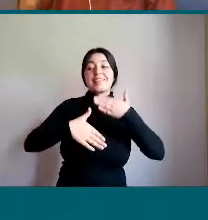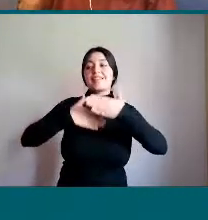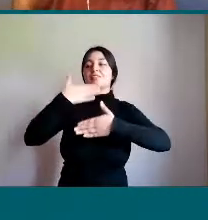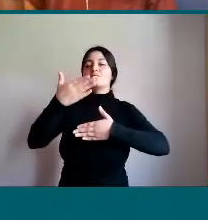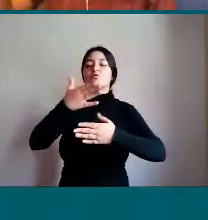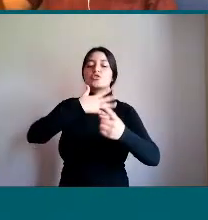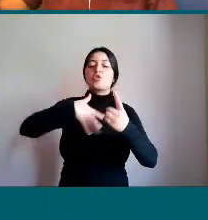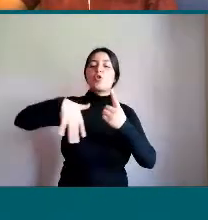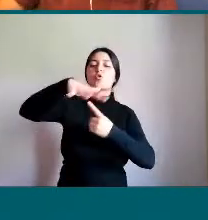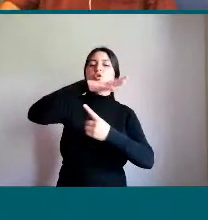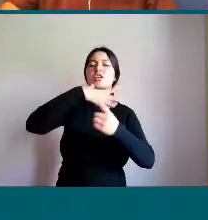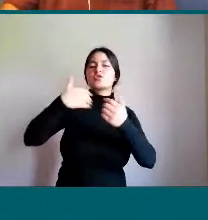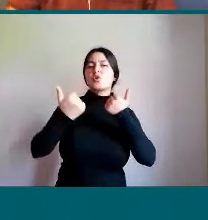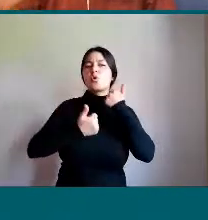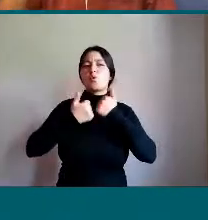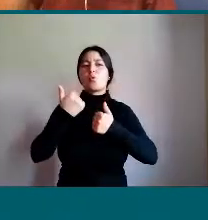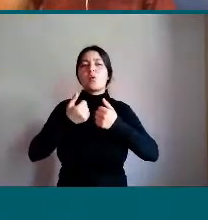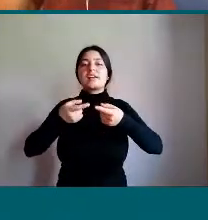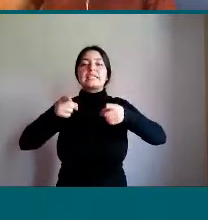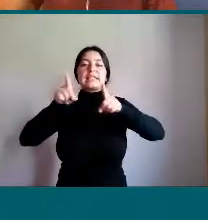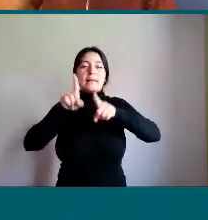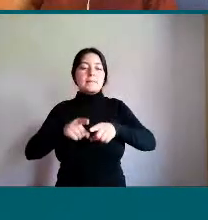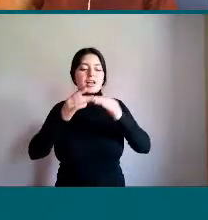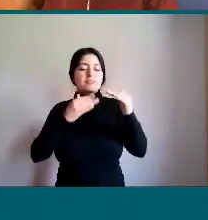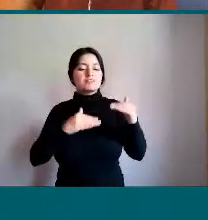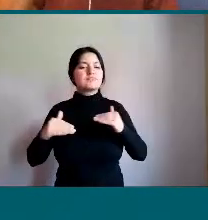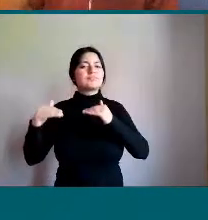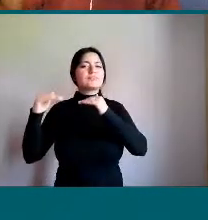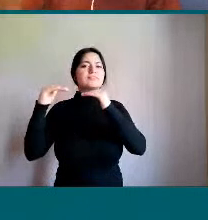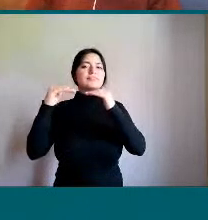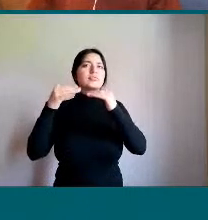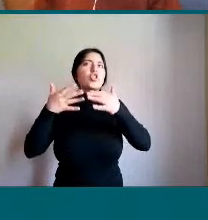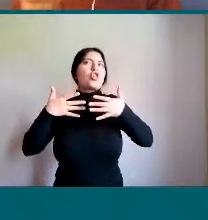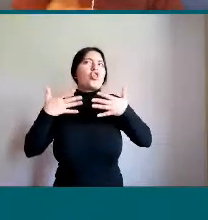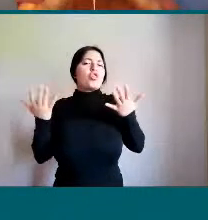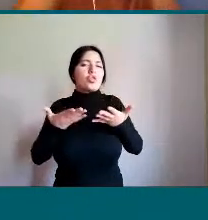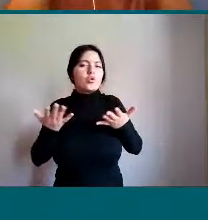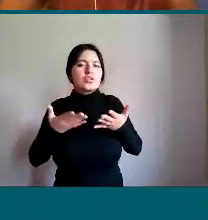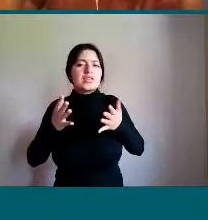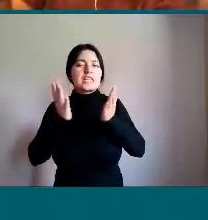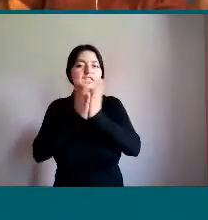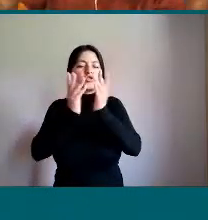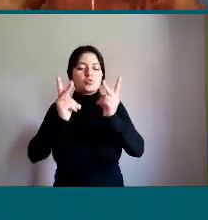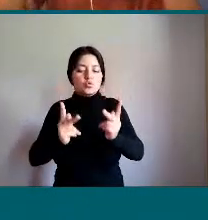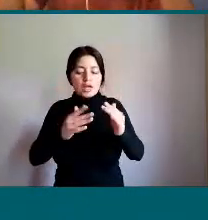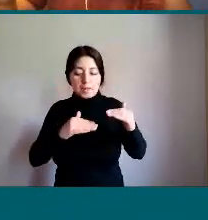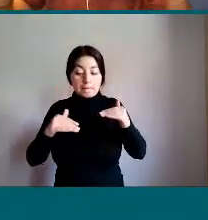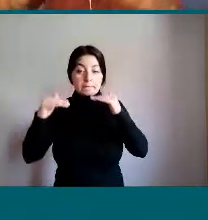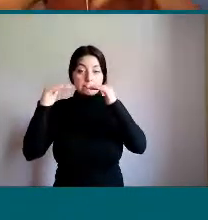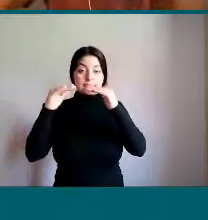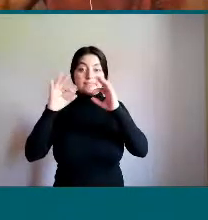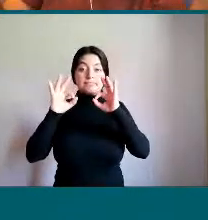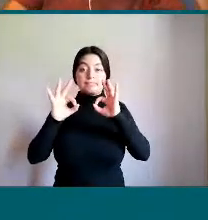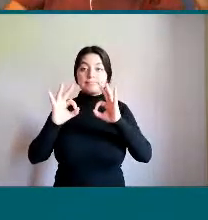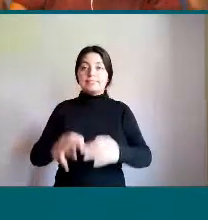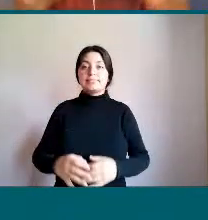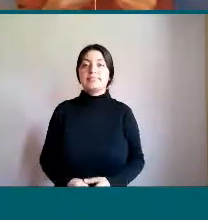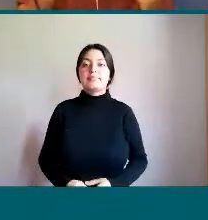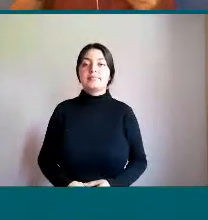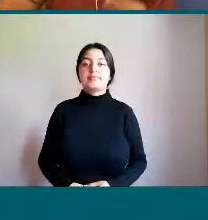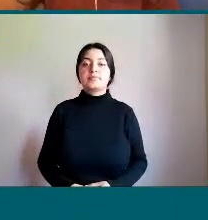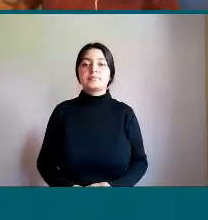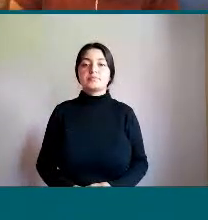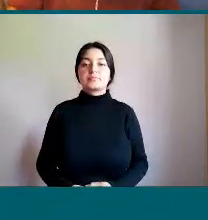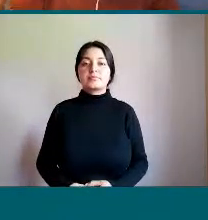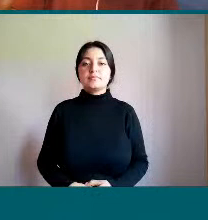Y además un nivel de desempeño, es decir, cómo yo lo voy a poder ver. Una vez que tengo redactado mi REA o mis REAs, porque se